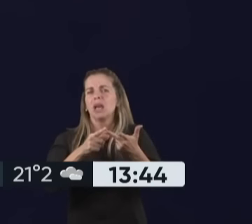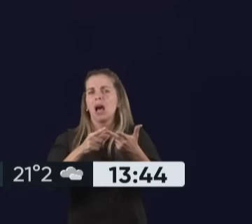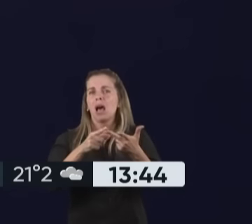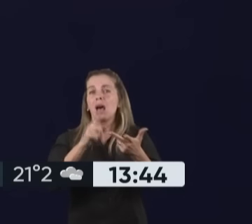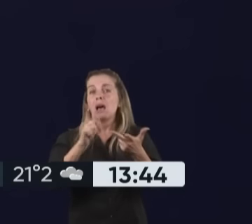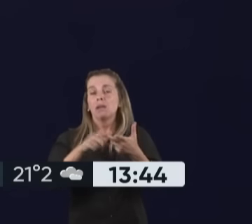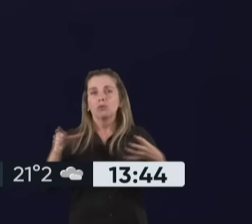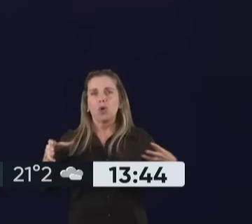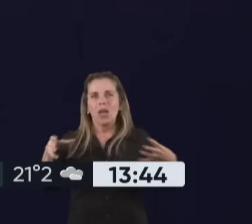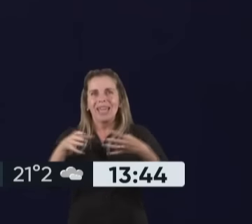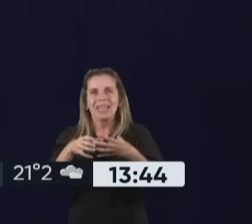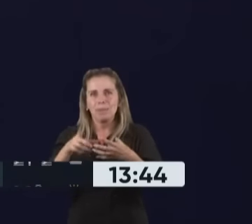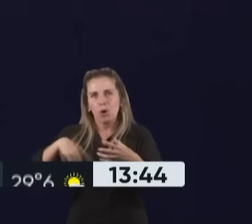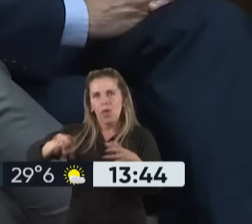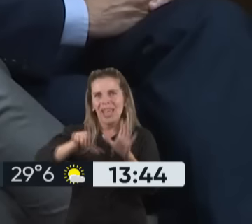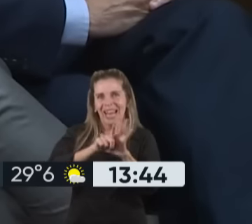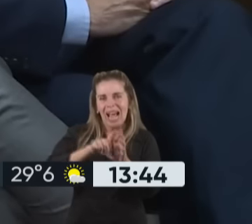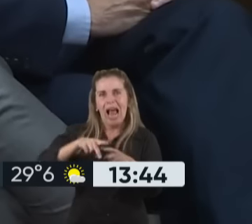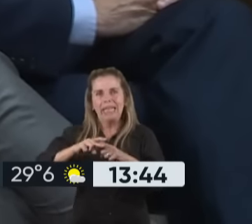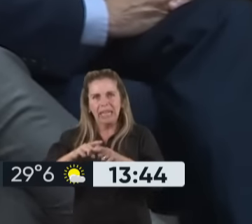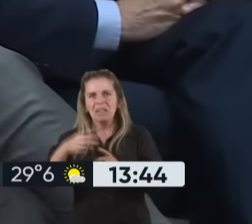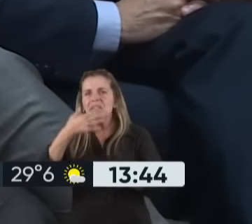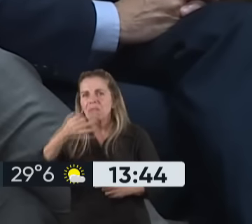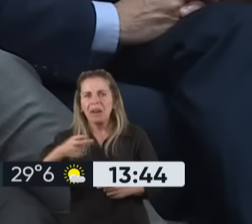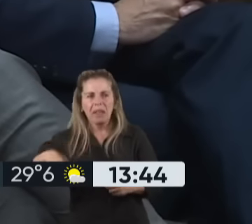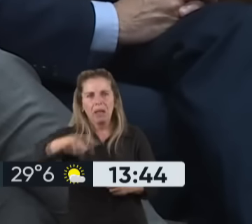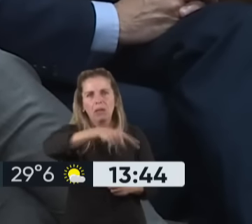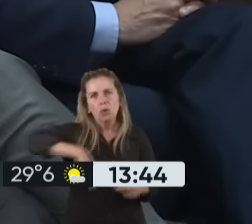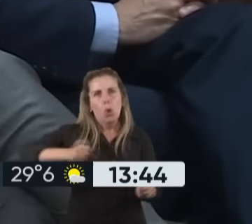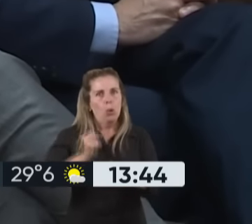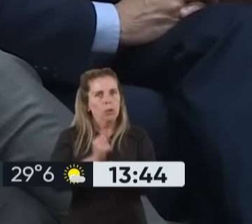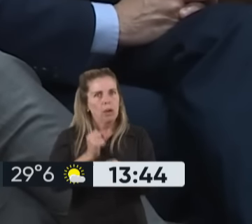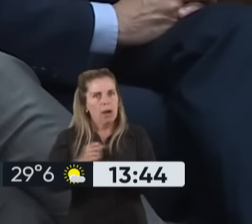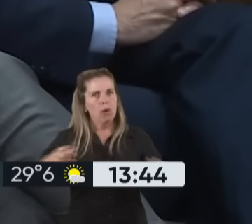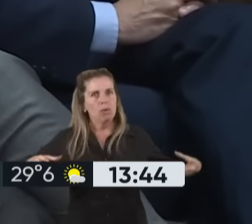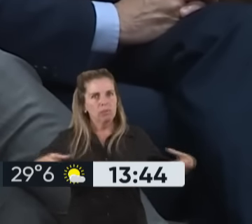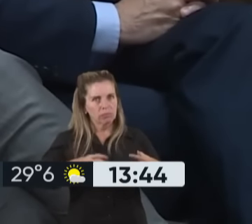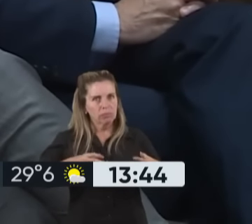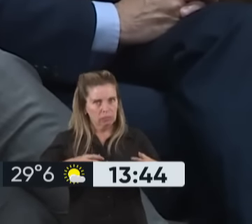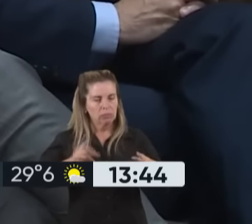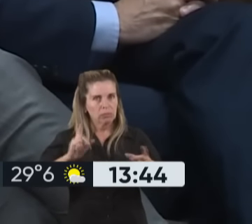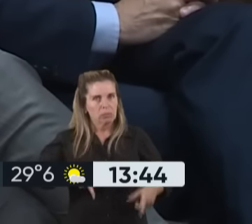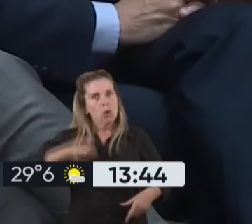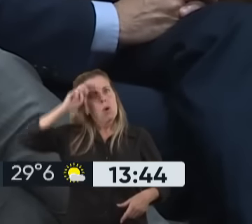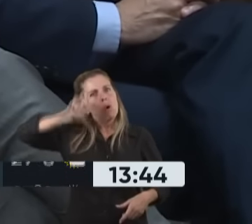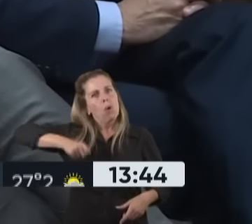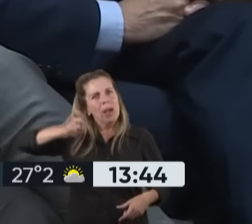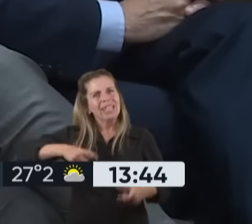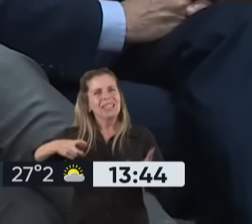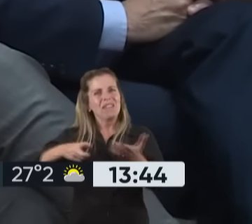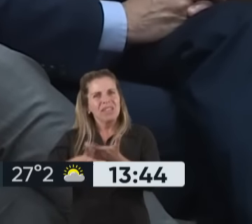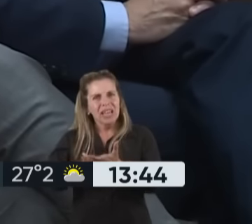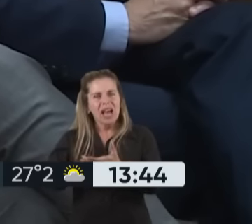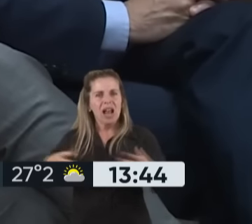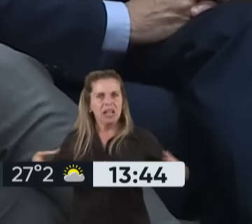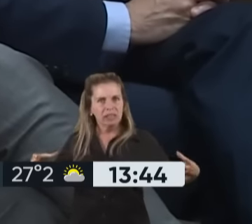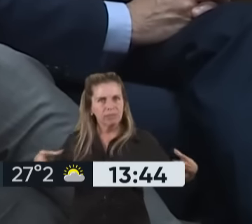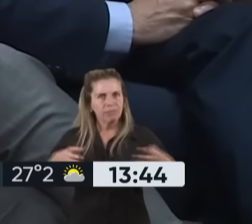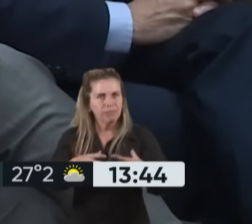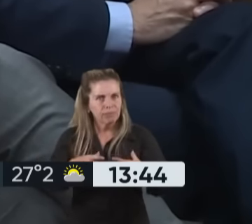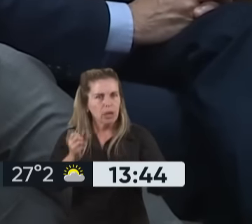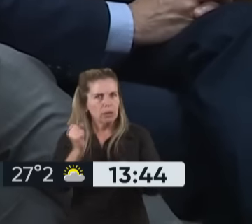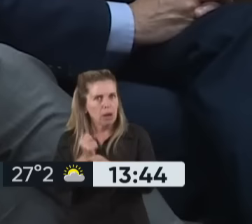el equipo de Legal y Técnica, la verdad que, y todo un equipo de jueces y fiscales que han acompañado este código, la